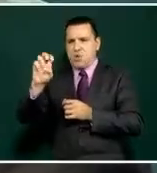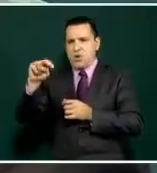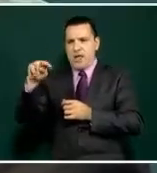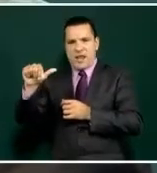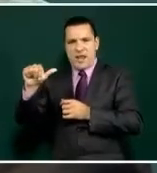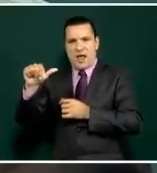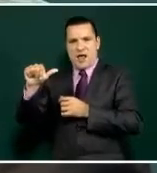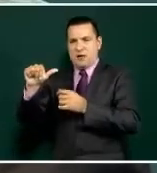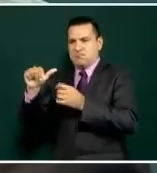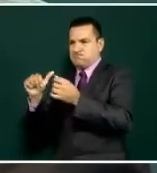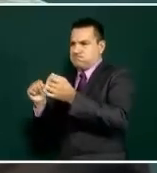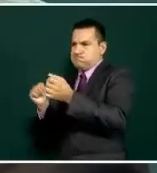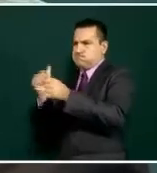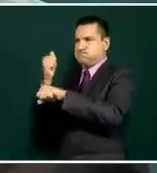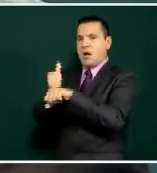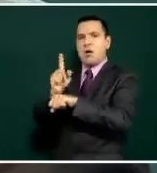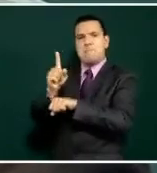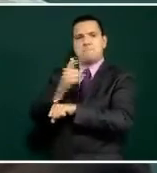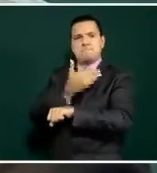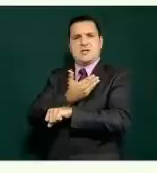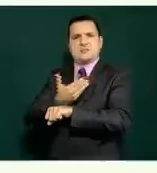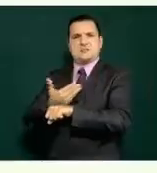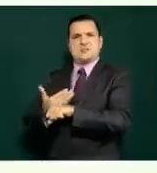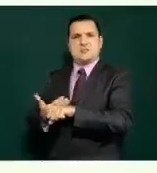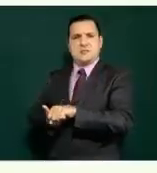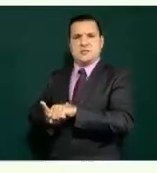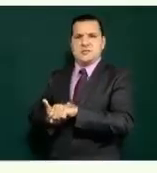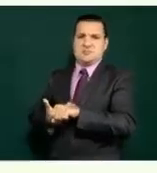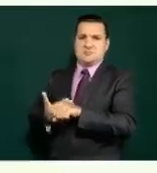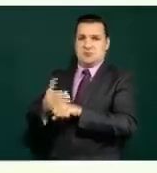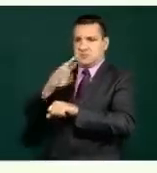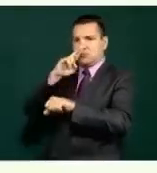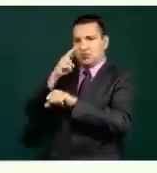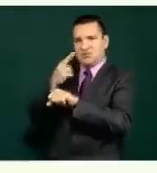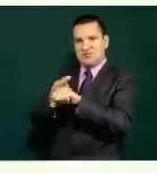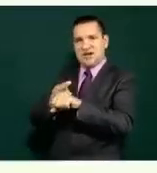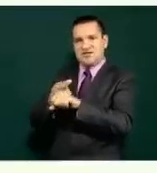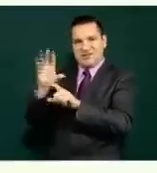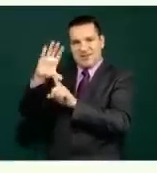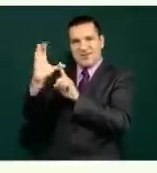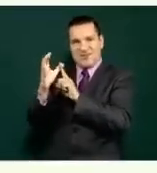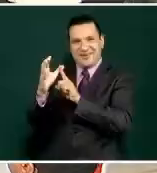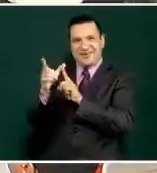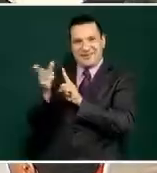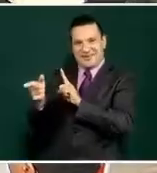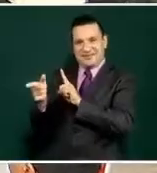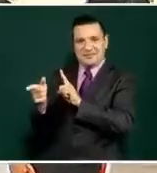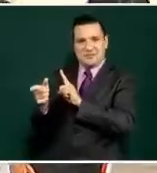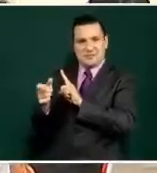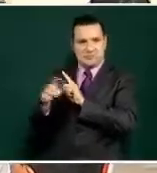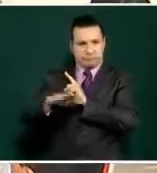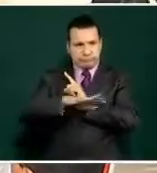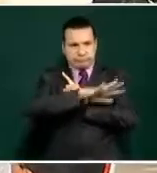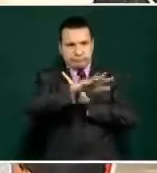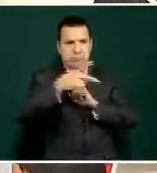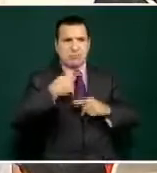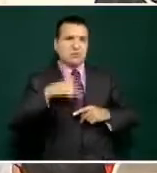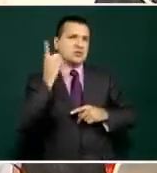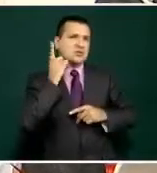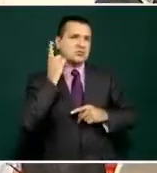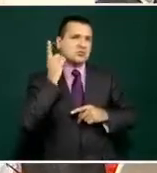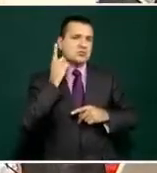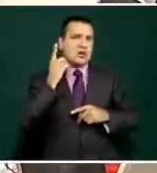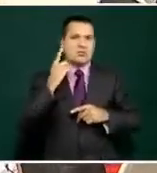coordinador, un presidente del Congreso, que curiosamente no votaron los diputados de